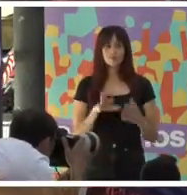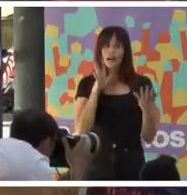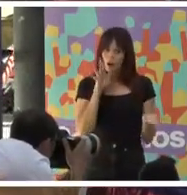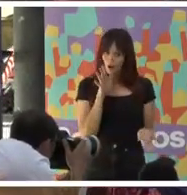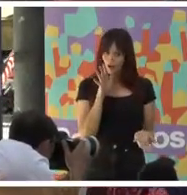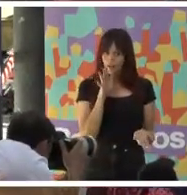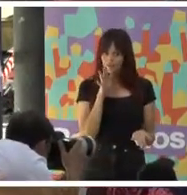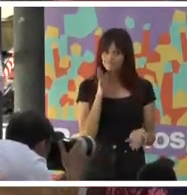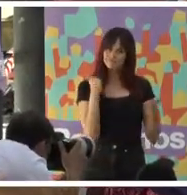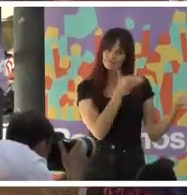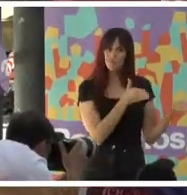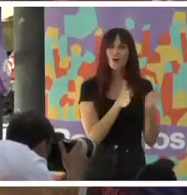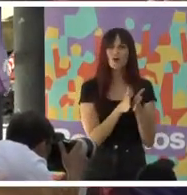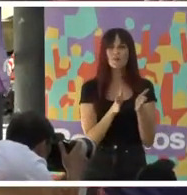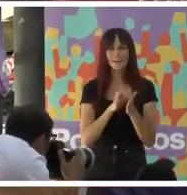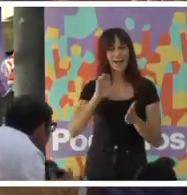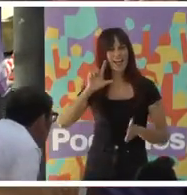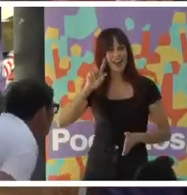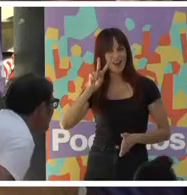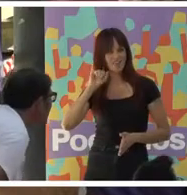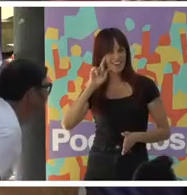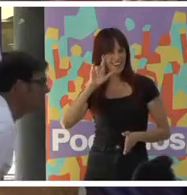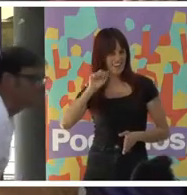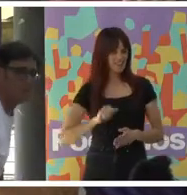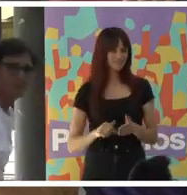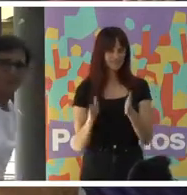Y ahora os dejo con la gran compañera Elvira.